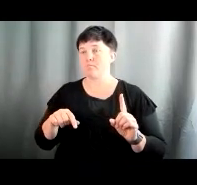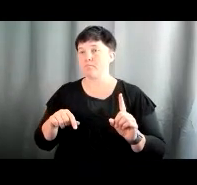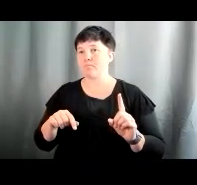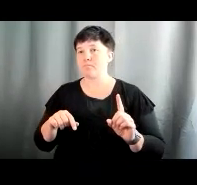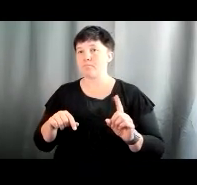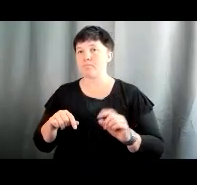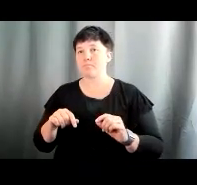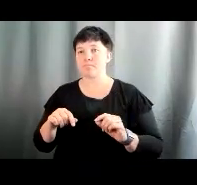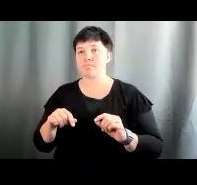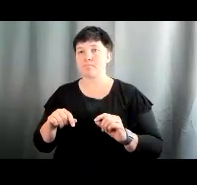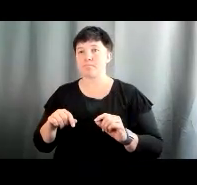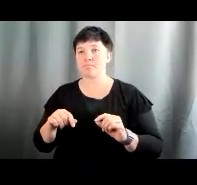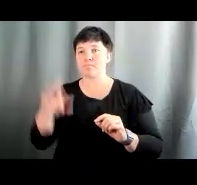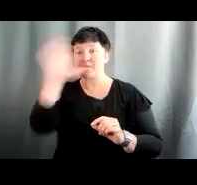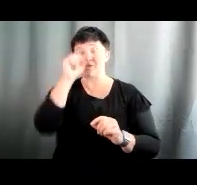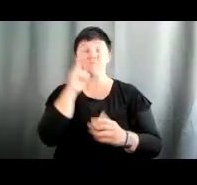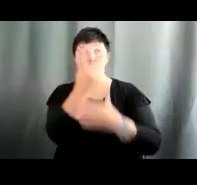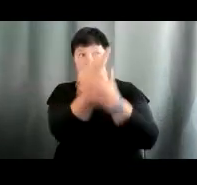Supongo que para los dos.